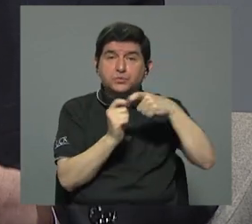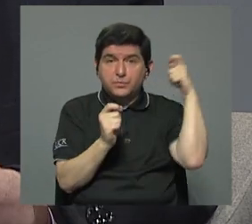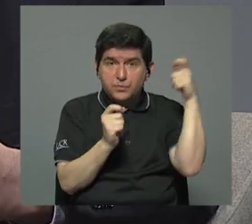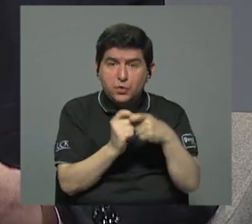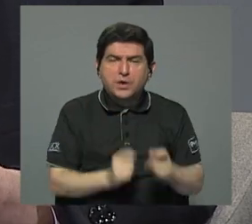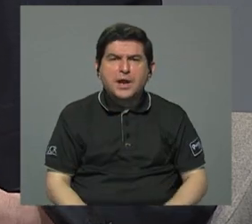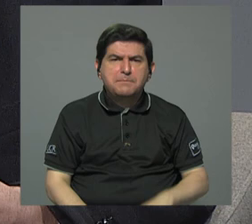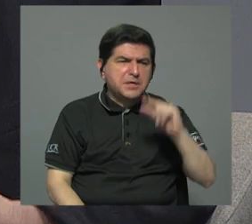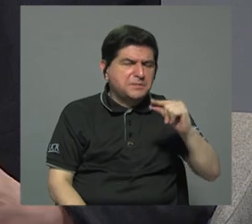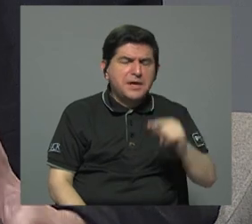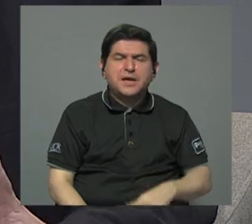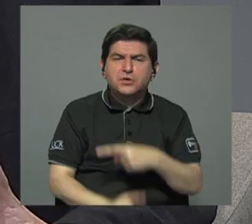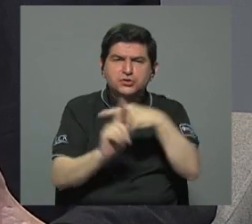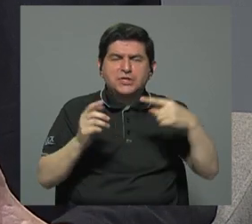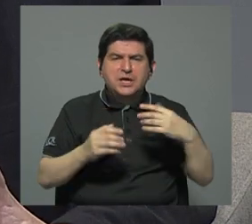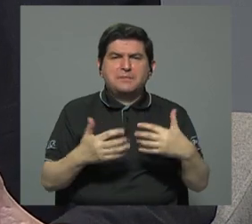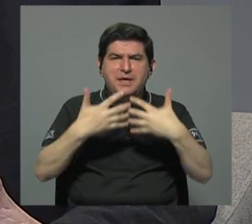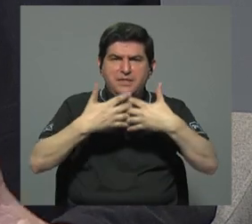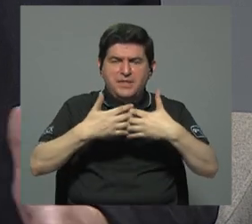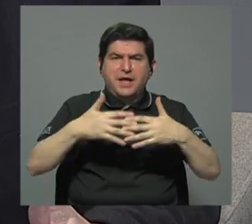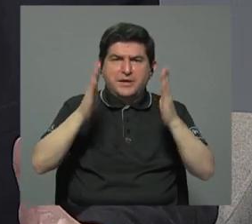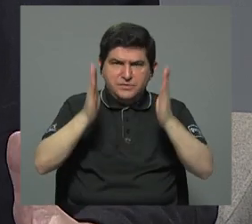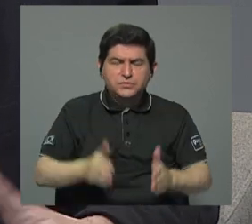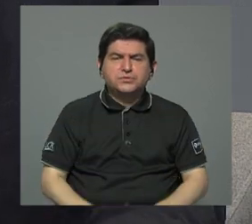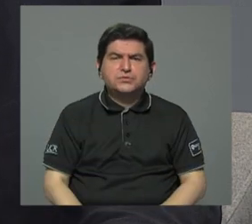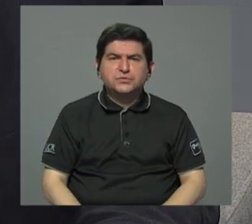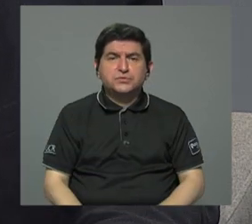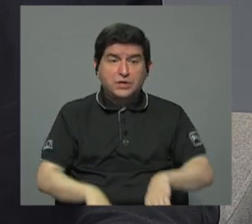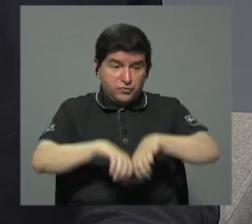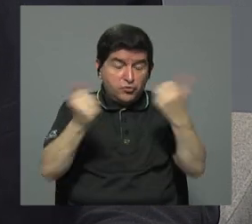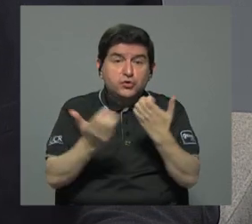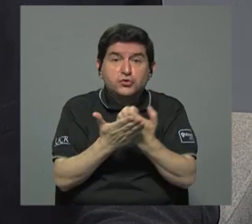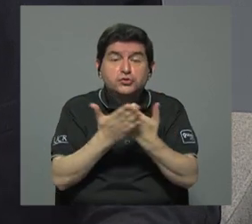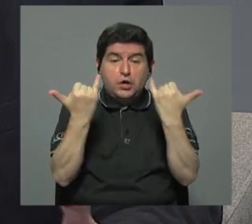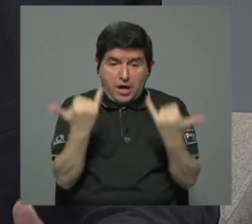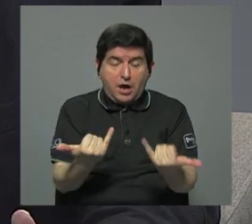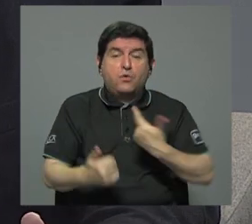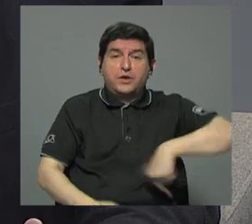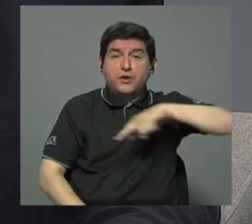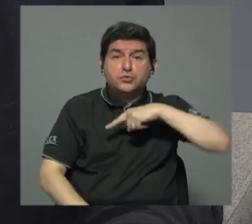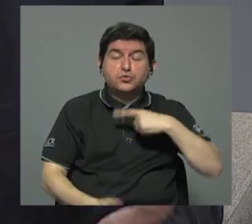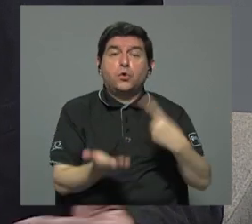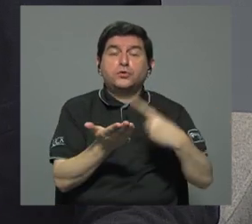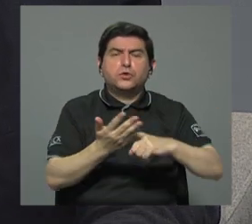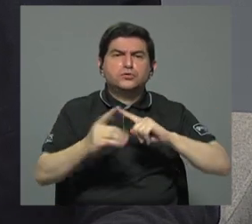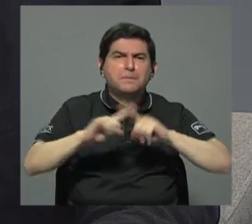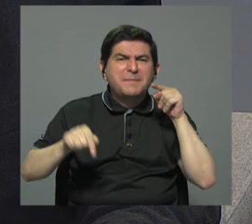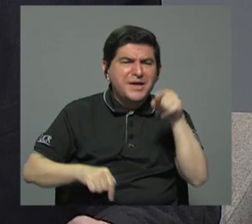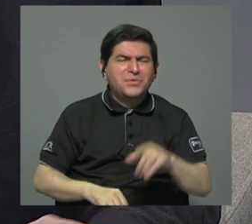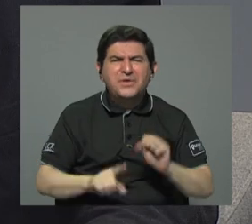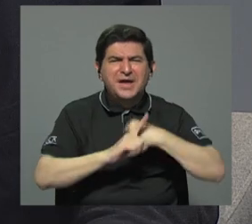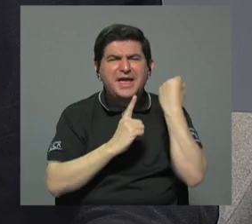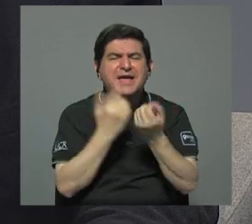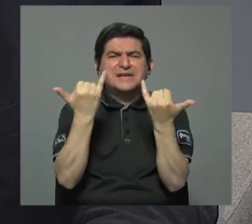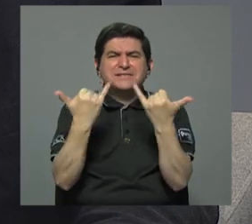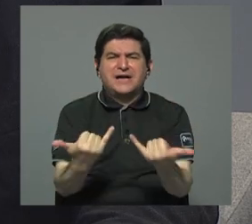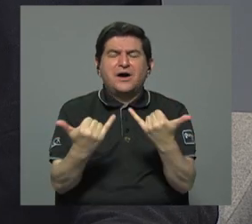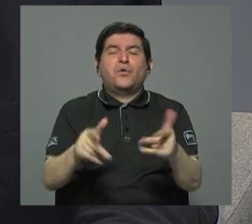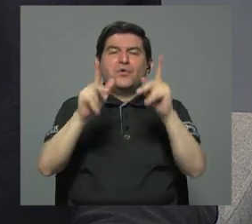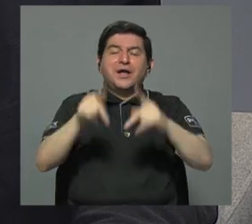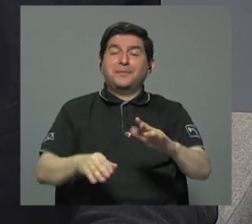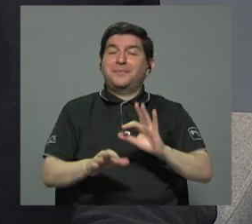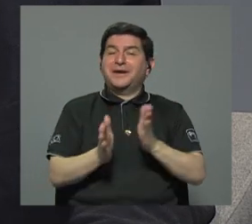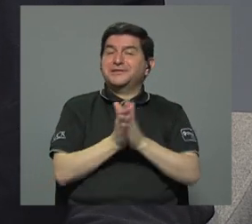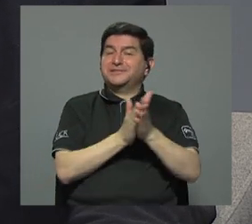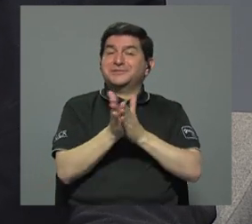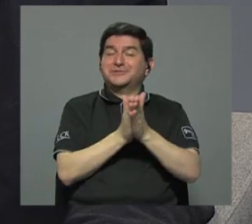para pequeños, medianos propietarios que hoy están en ruina, nosotros estamos abiertos a discutirlo, pero la lógica es que sobre ese barco se quiere montar un montón de gente, como